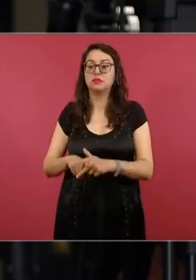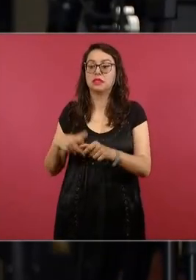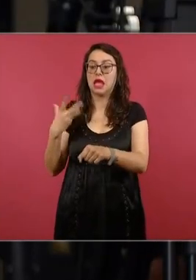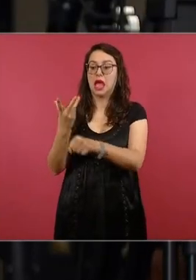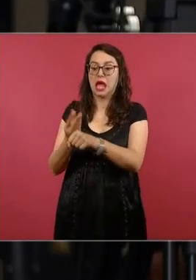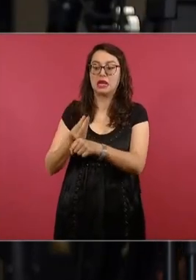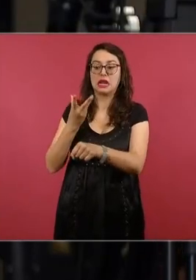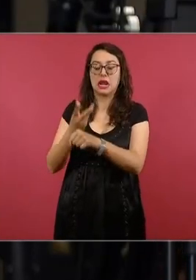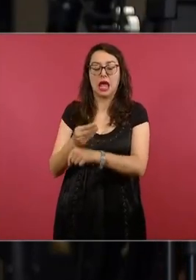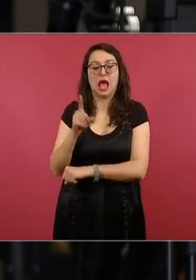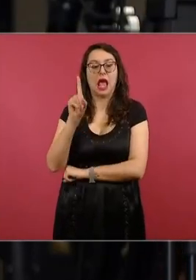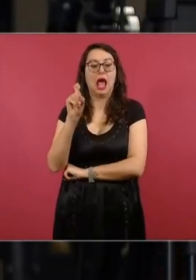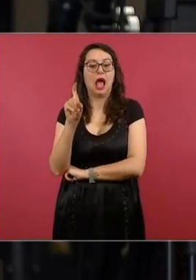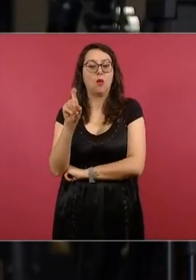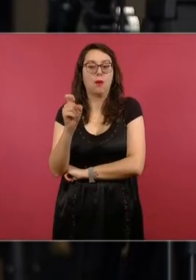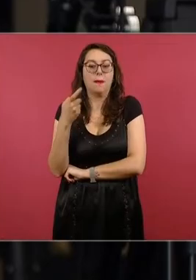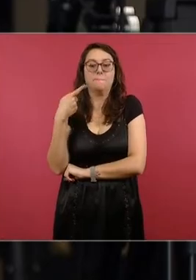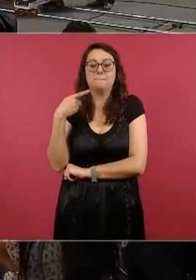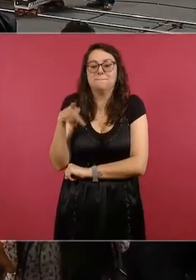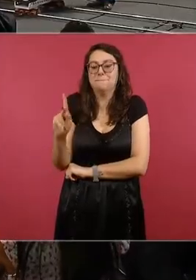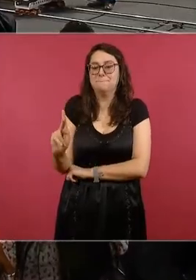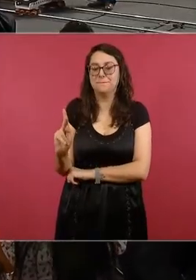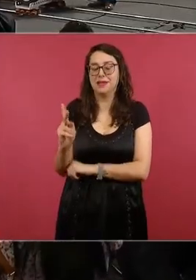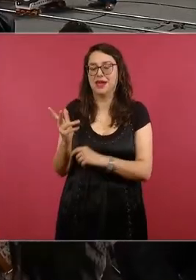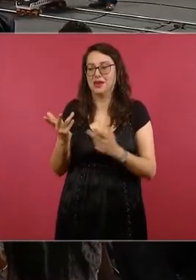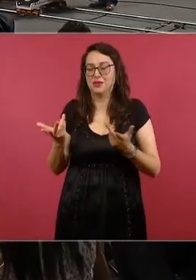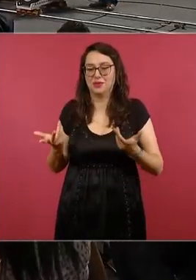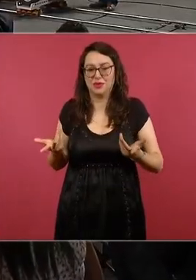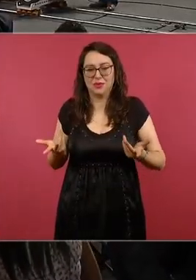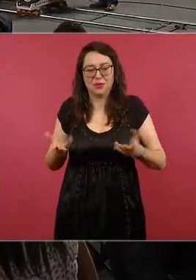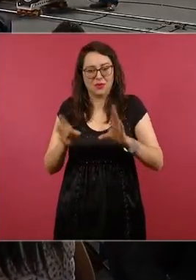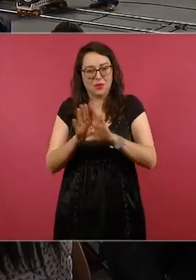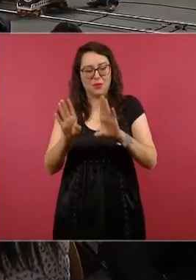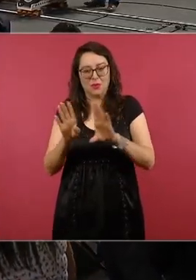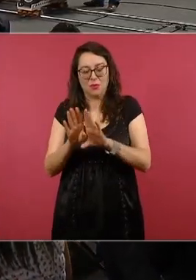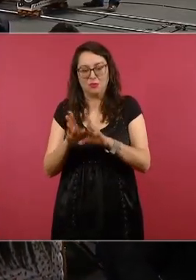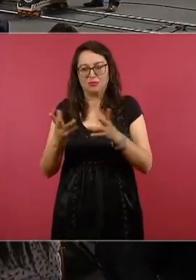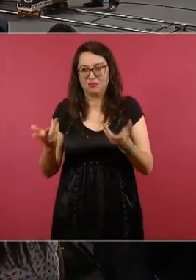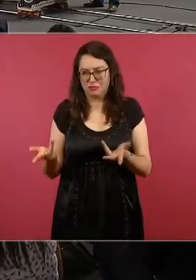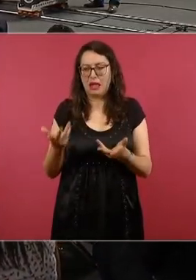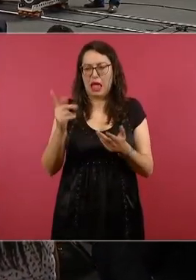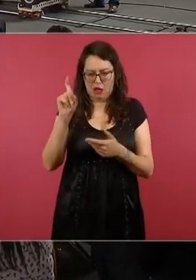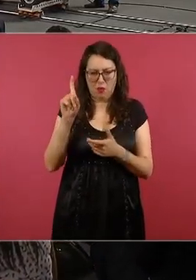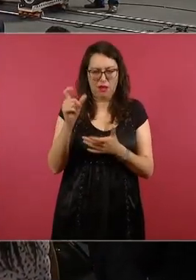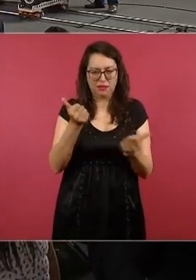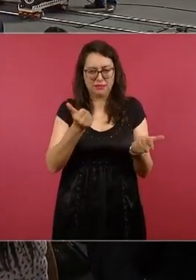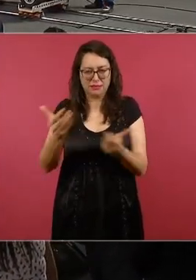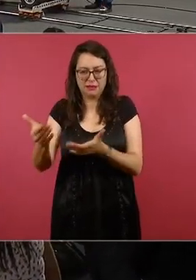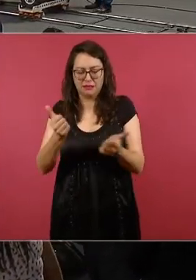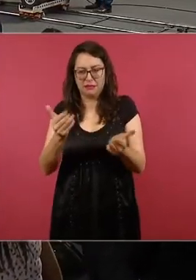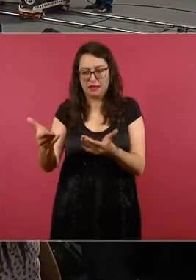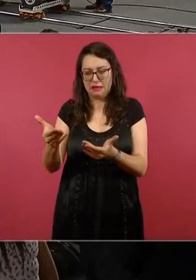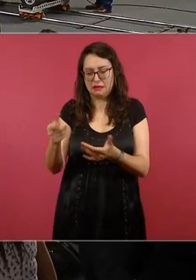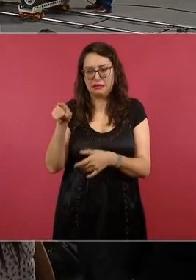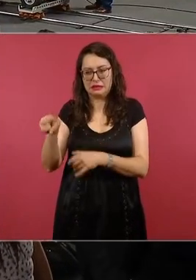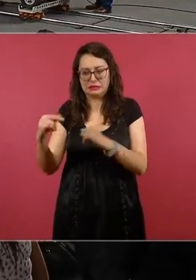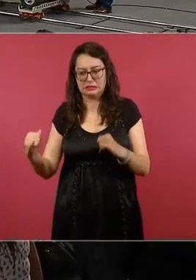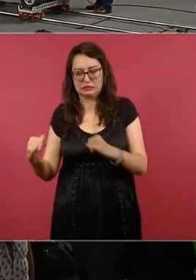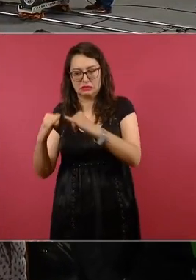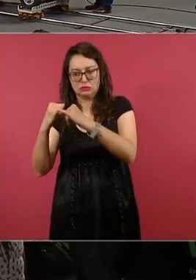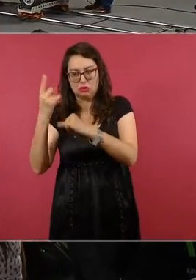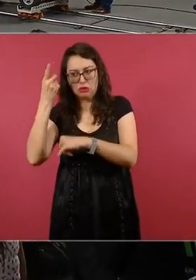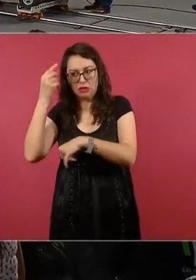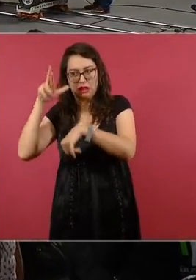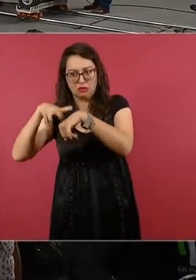Tláhuac Xico, una obra bandera del gobierno de la maestra Delfina, para resolver a mediano plazo el desabasto de agua en la entidad. La adjudicación del contrato fue